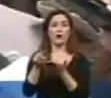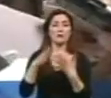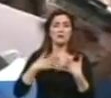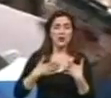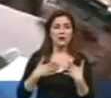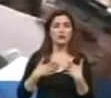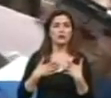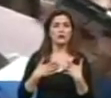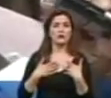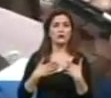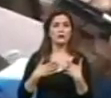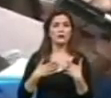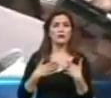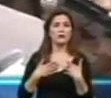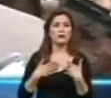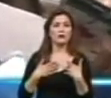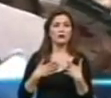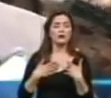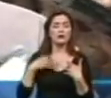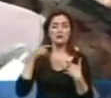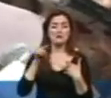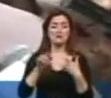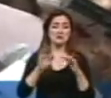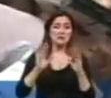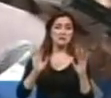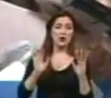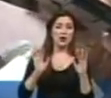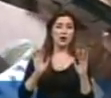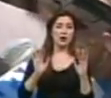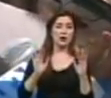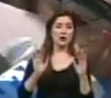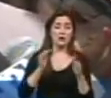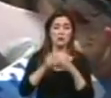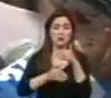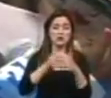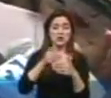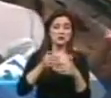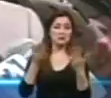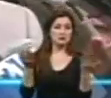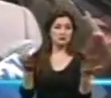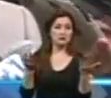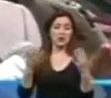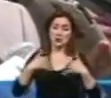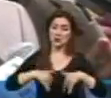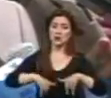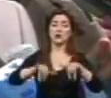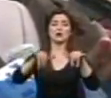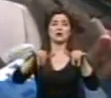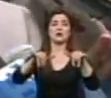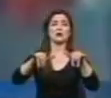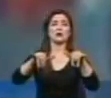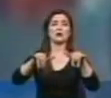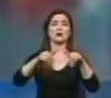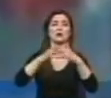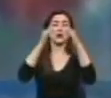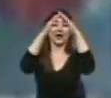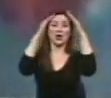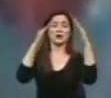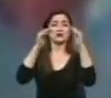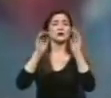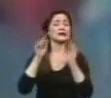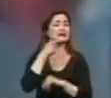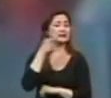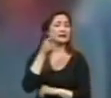y por lo tanto lo único que hizo es decirme, mire, tenemos este proceso, sígalo usted para ver qué cobra. Los